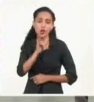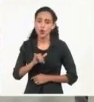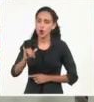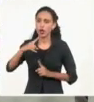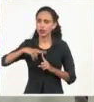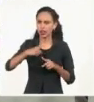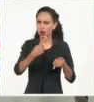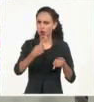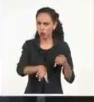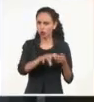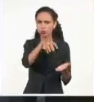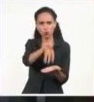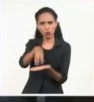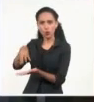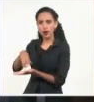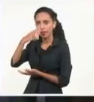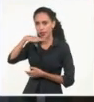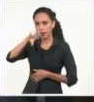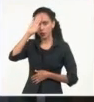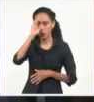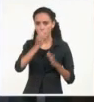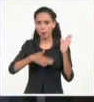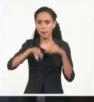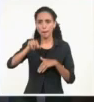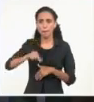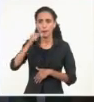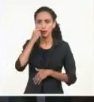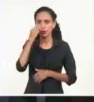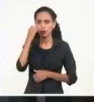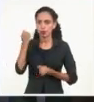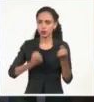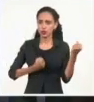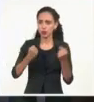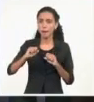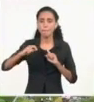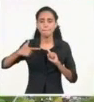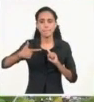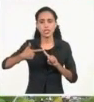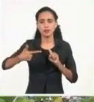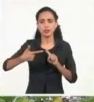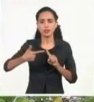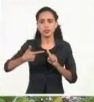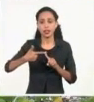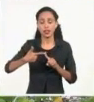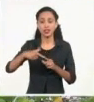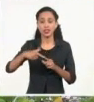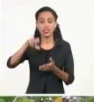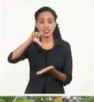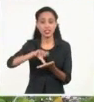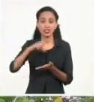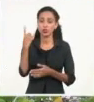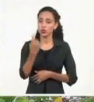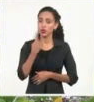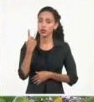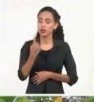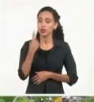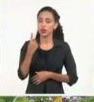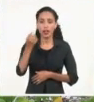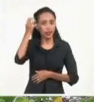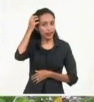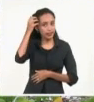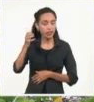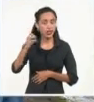en otras instituciones del país como ministro del transporte vicepresidente primero del Instituto Nacional de la reserva Estatal